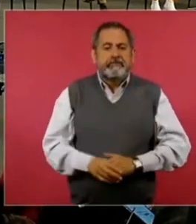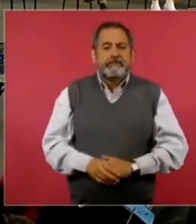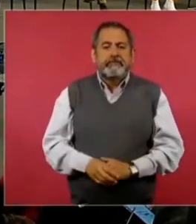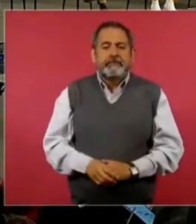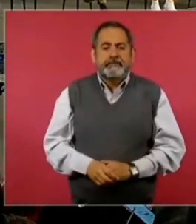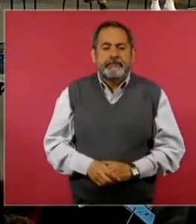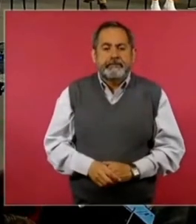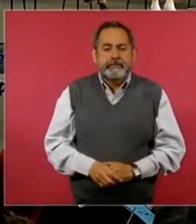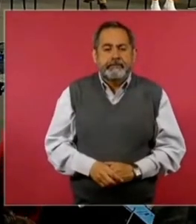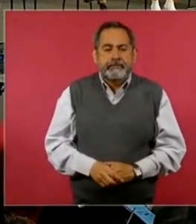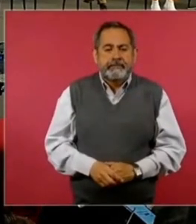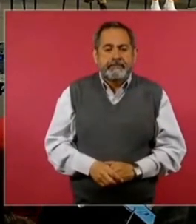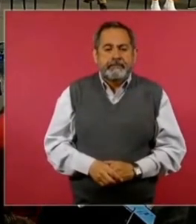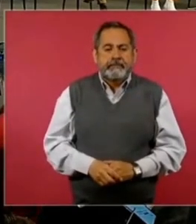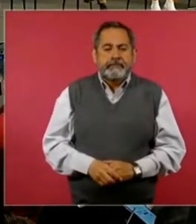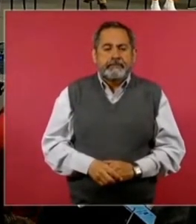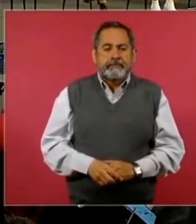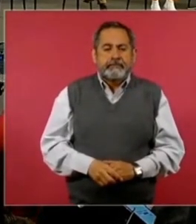No.